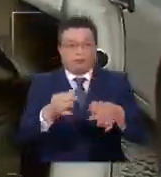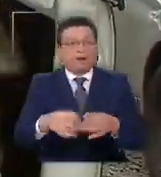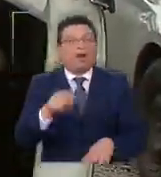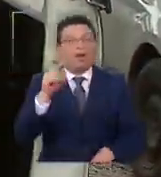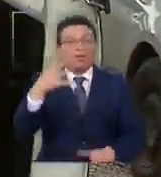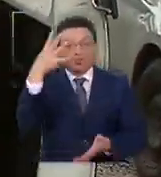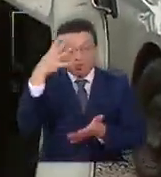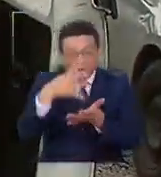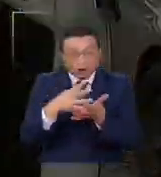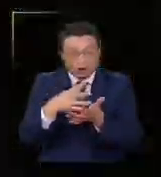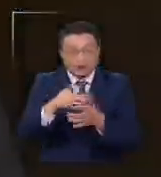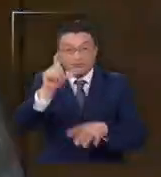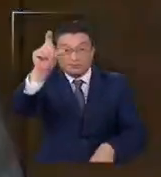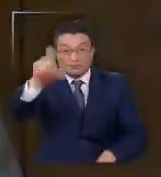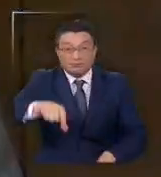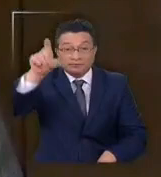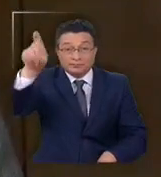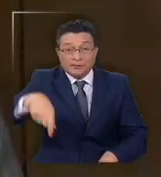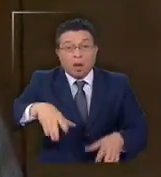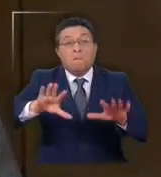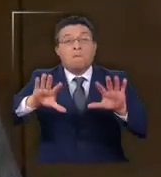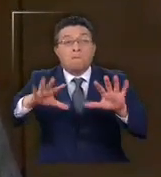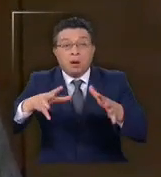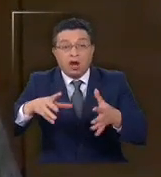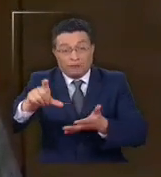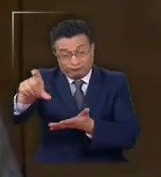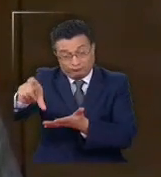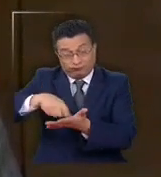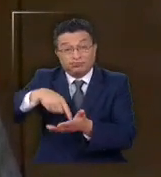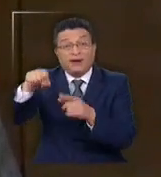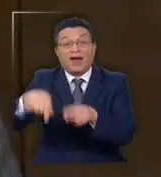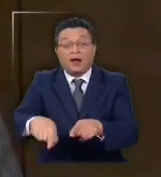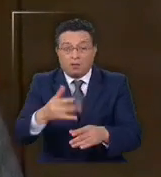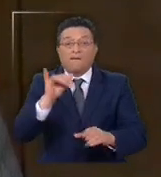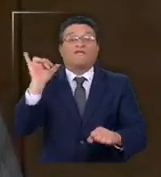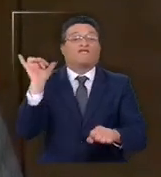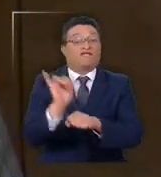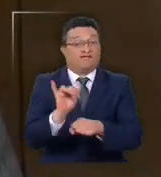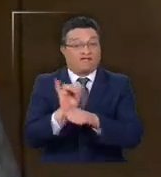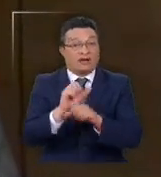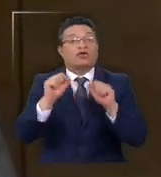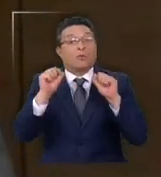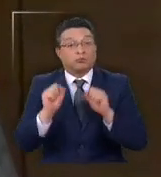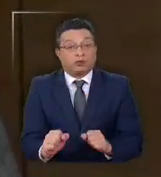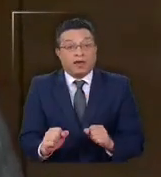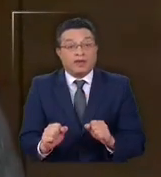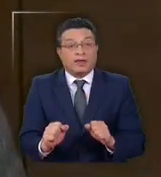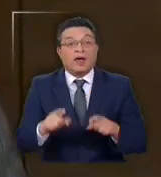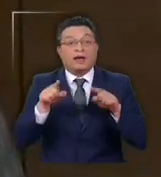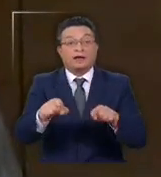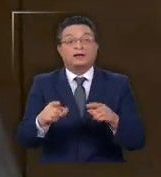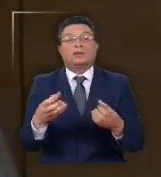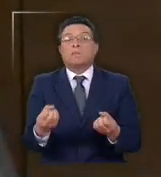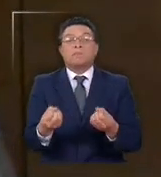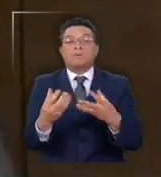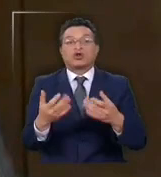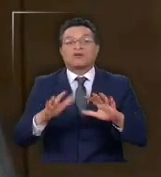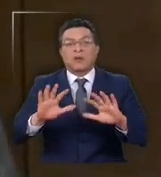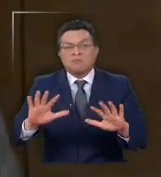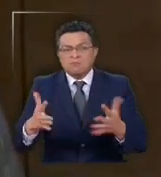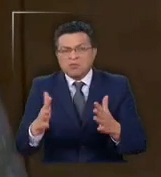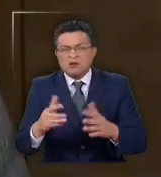crédito que pudieran haber sido objeto de falsificación y que en los hechos motivó más